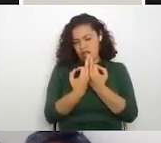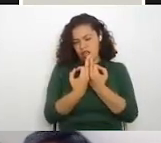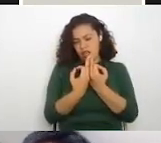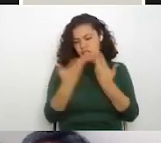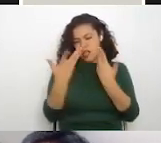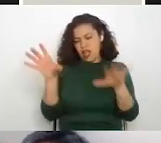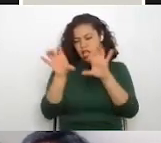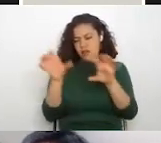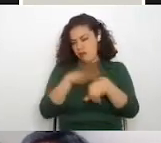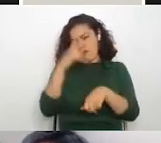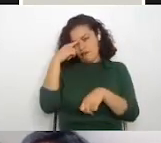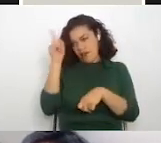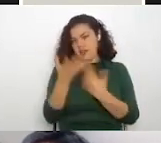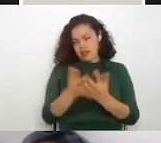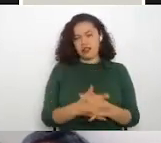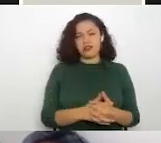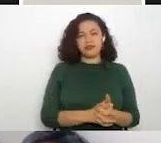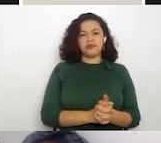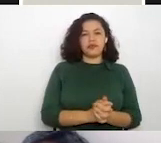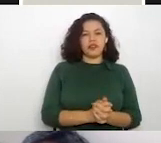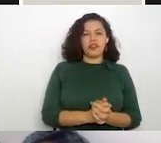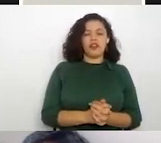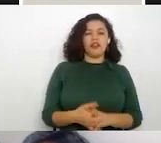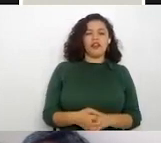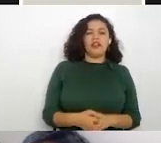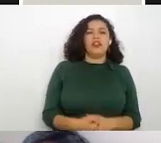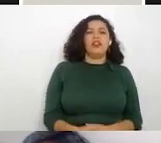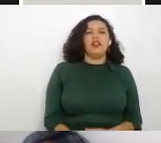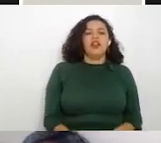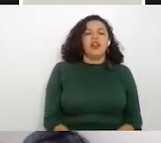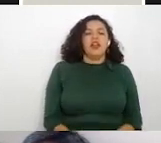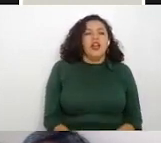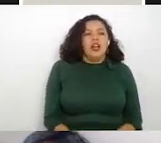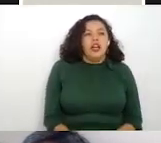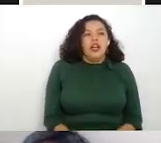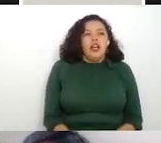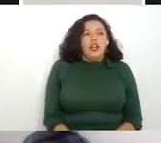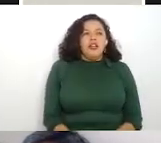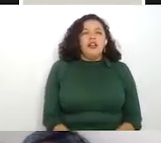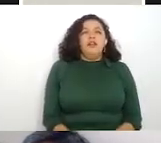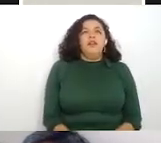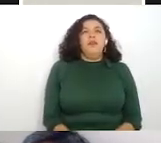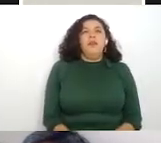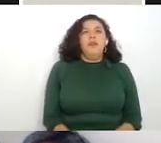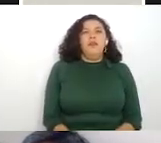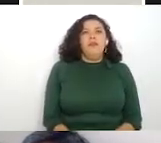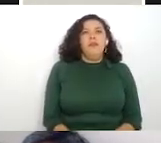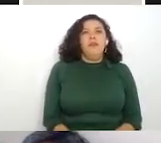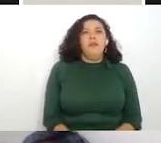electrónica, fácil, ¿no? Yo lo que diría aquí es que sí es importante que las personas, o